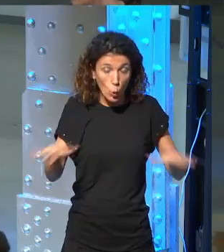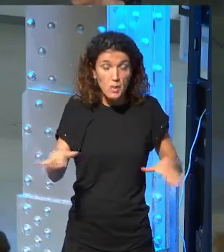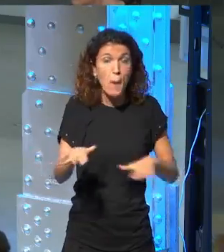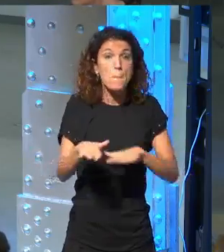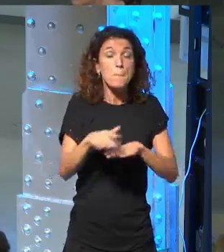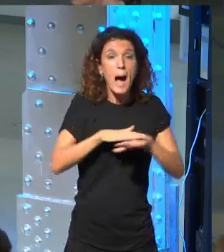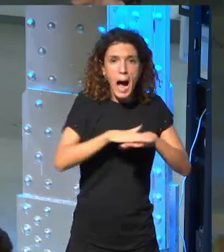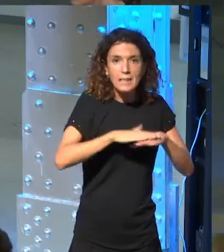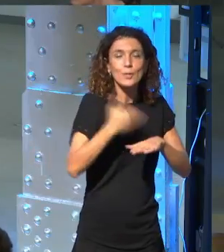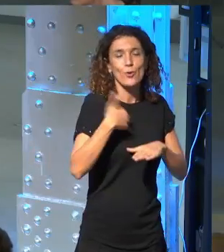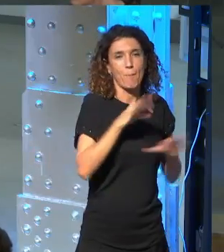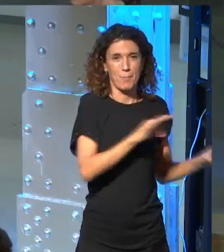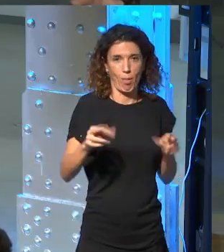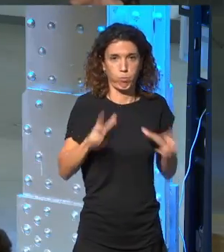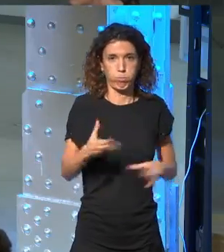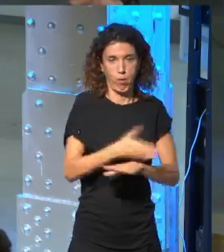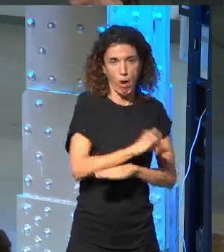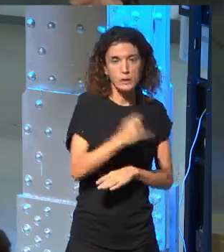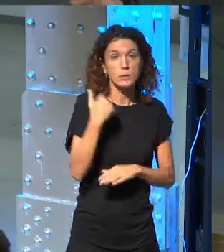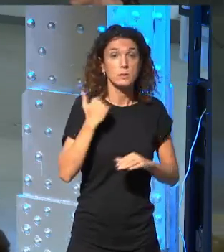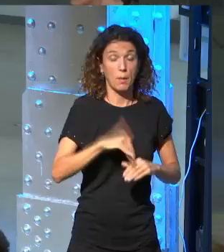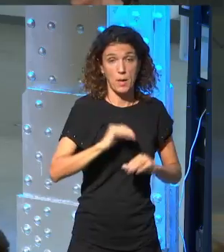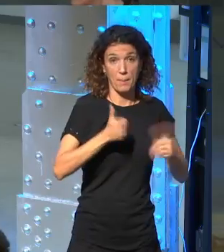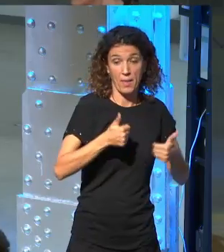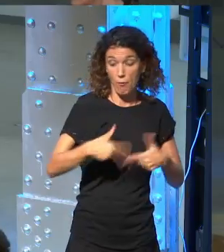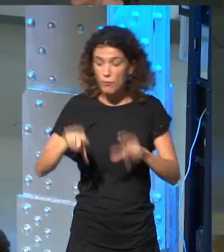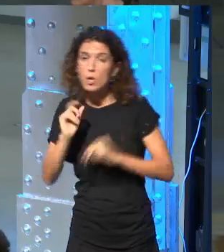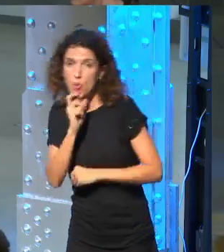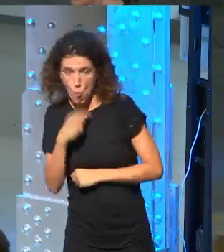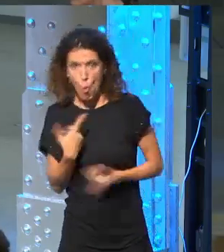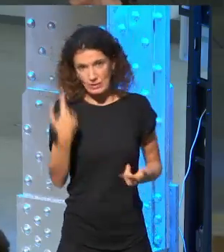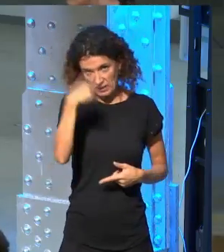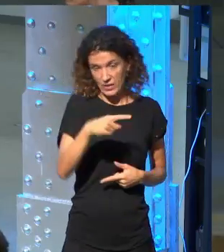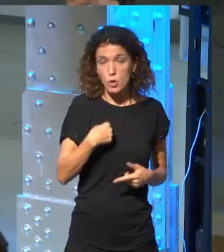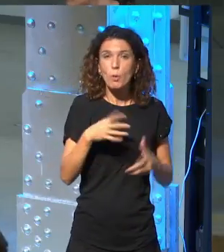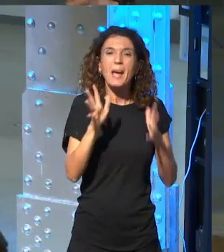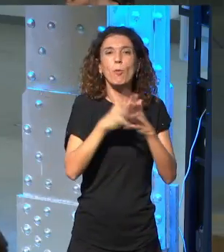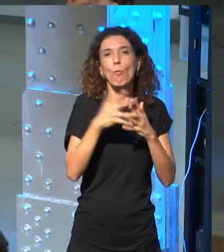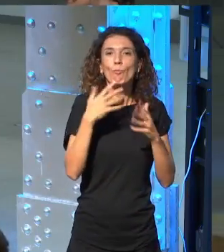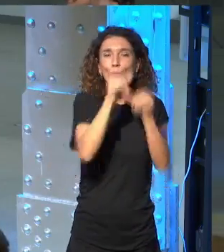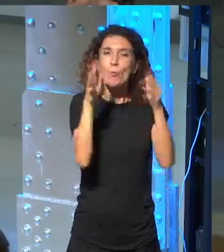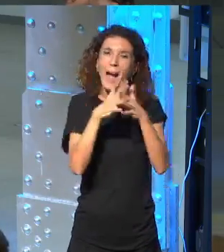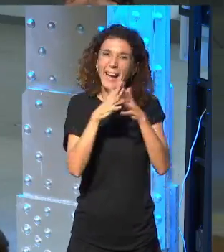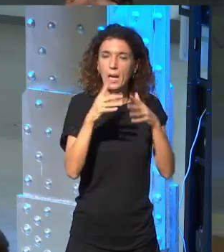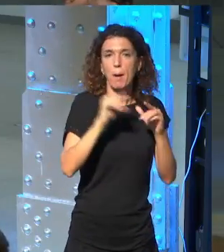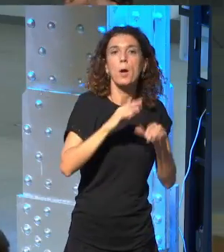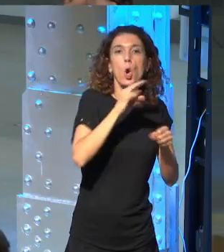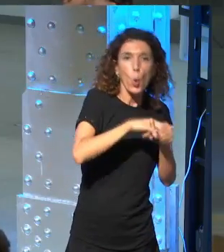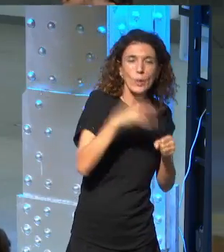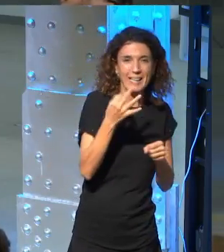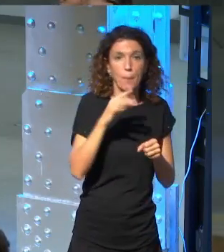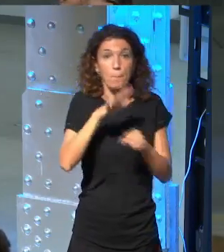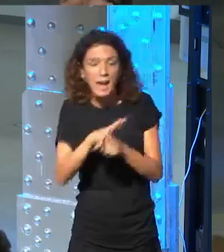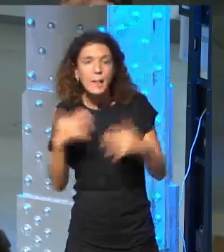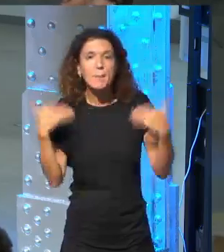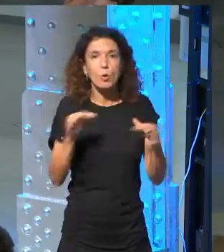lo básico estaba claro, o sea, sabía cómo acababa, sabía por dónde pasaba. De hecho, me hice un esquema de el lunes pasa esto, el martes pasa esto.